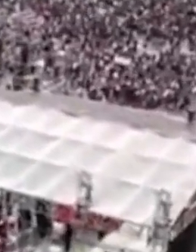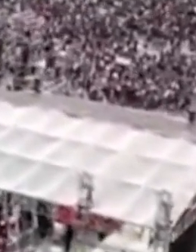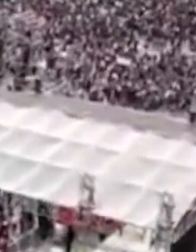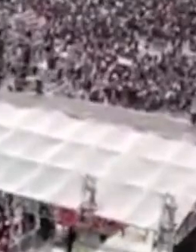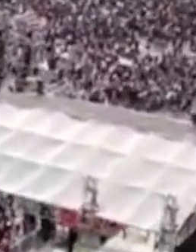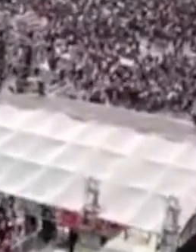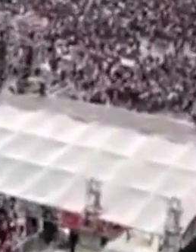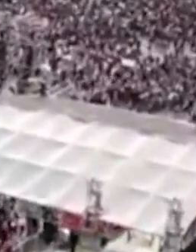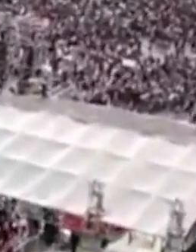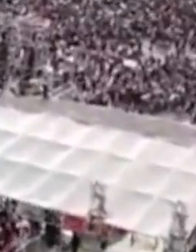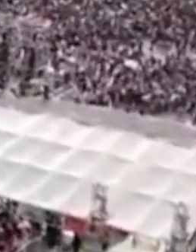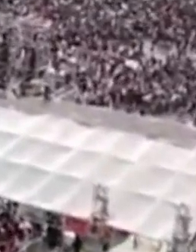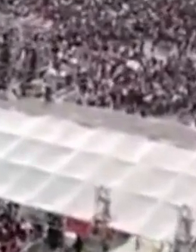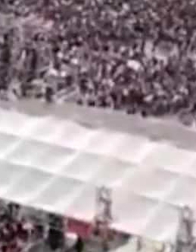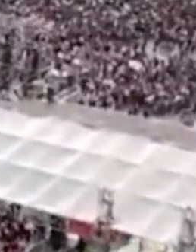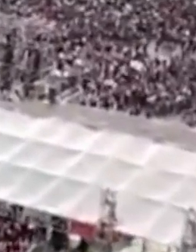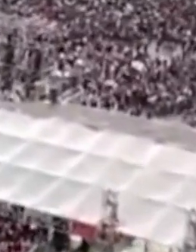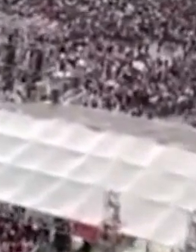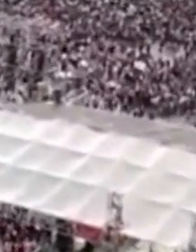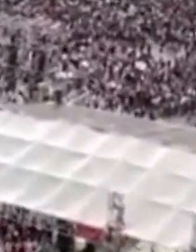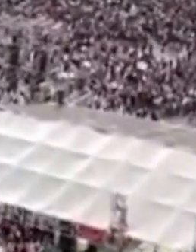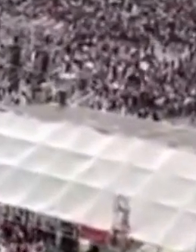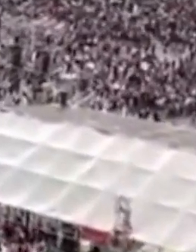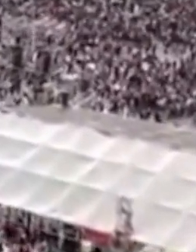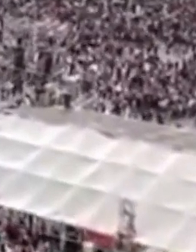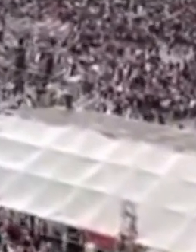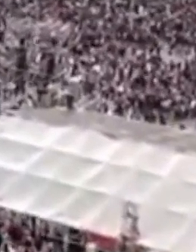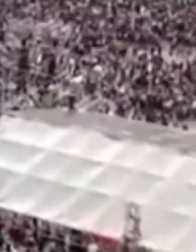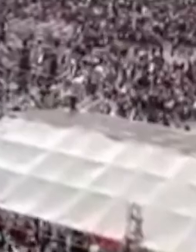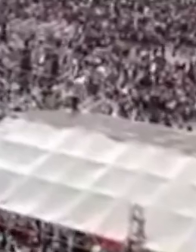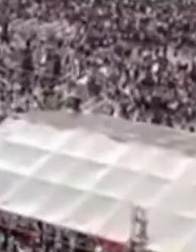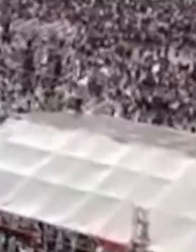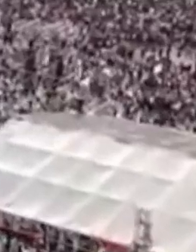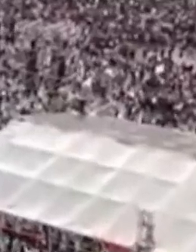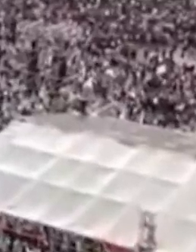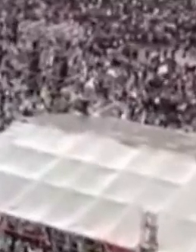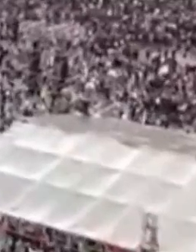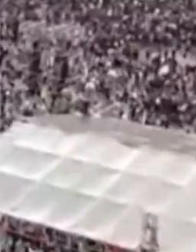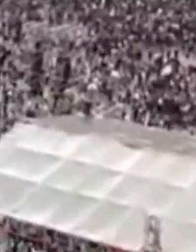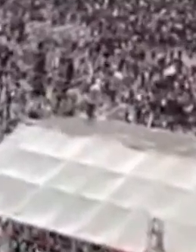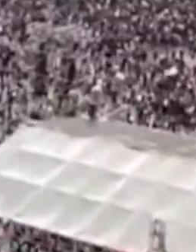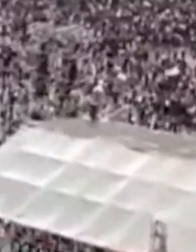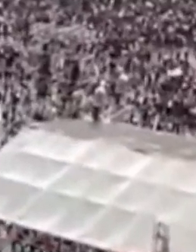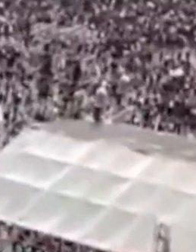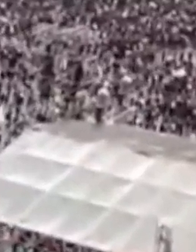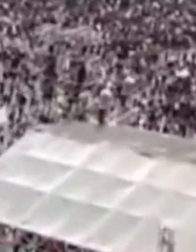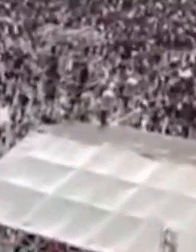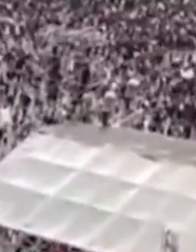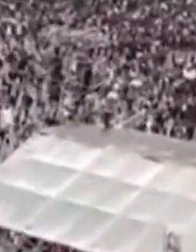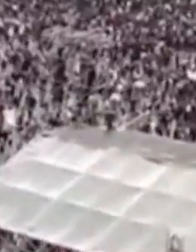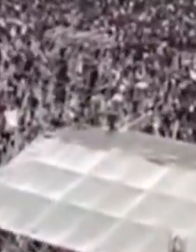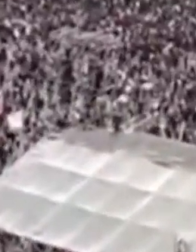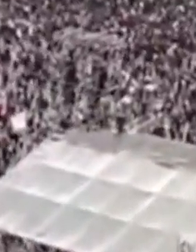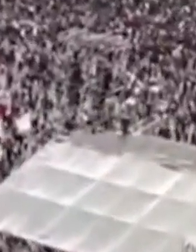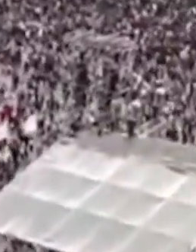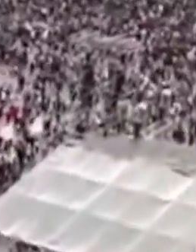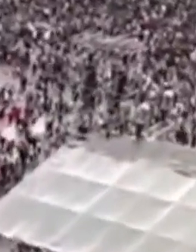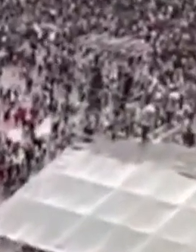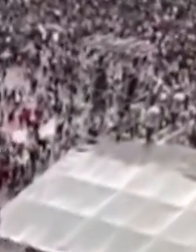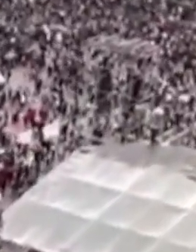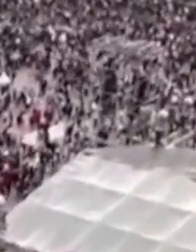Hay una columna vertebral, que parece mentira, hay una columna vertebral que, de alguna manera le sirvió